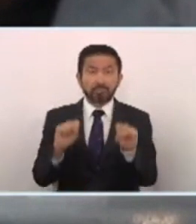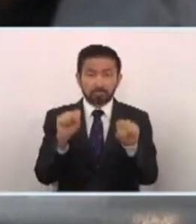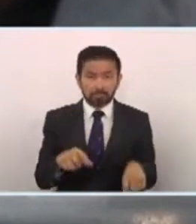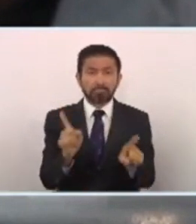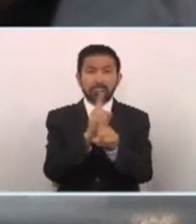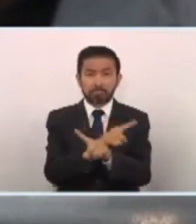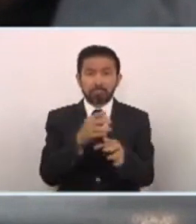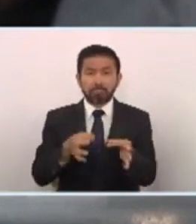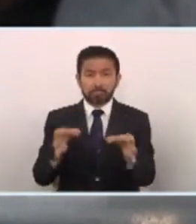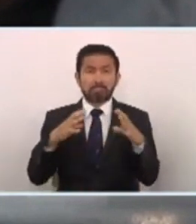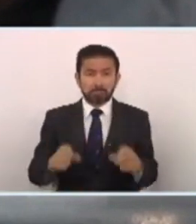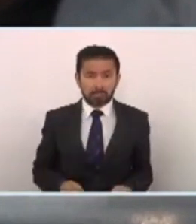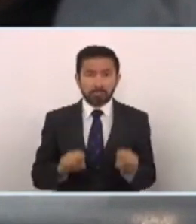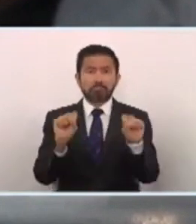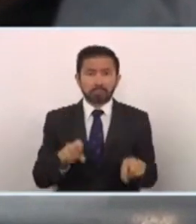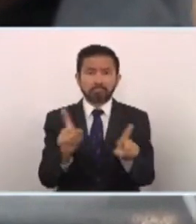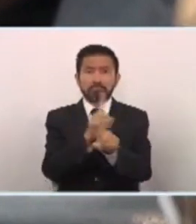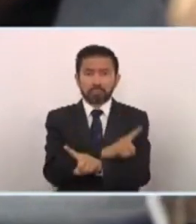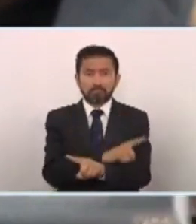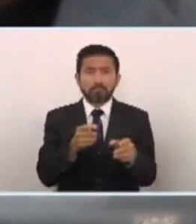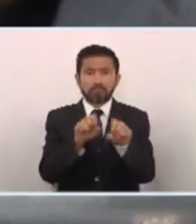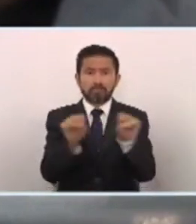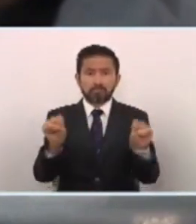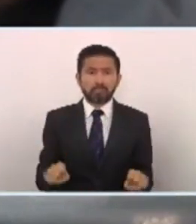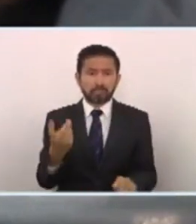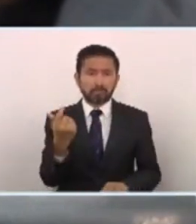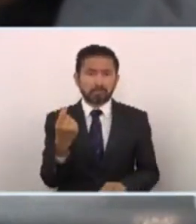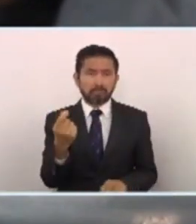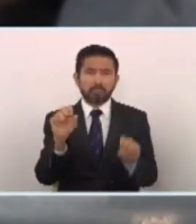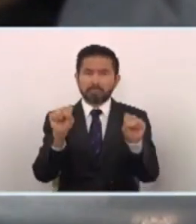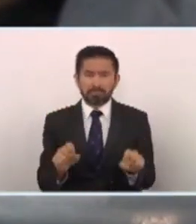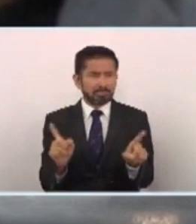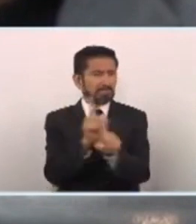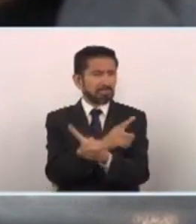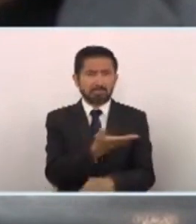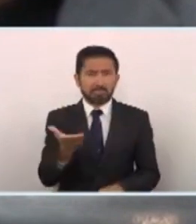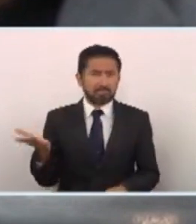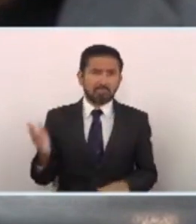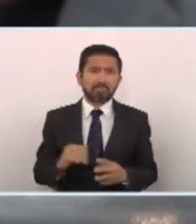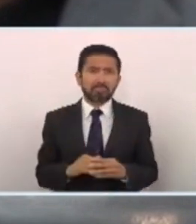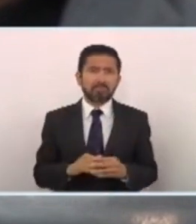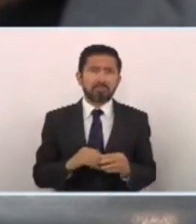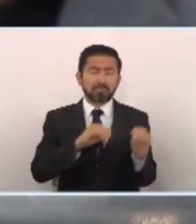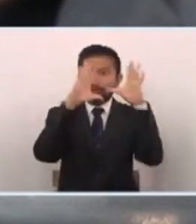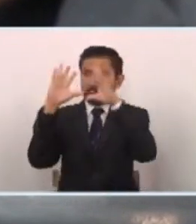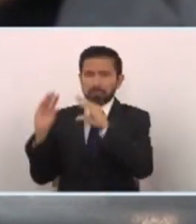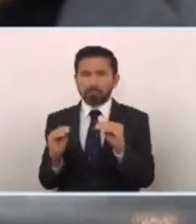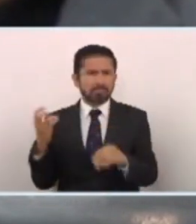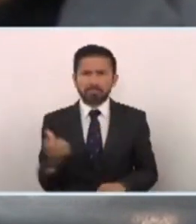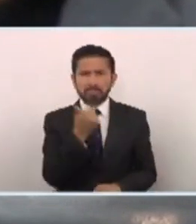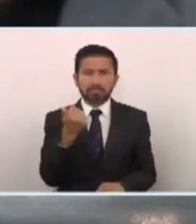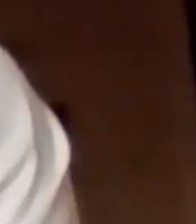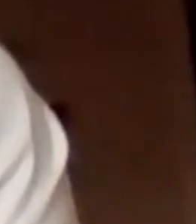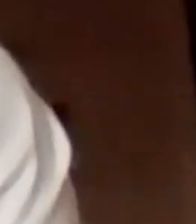cambiar la forma de gobierno, se puede cambiar el orden económico. Se puede cambiar cualquier cosa de un día para otro, cuando a ellos les